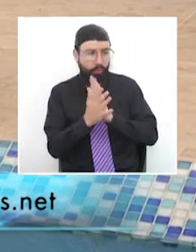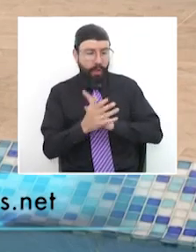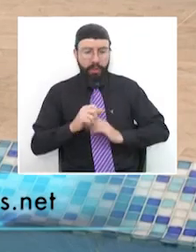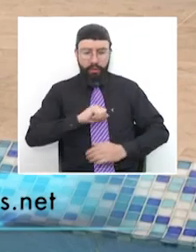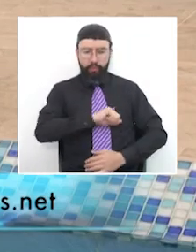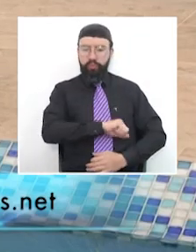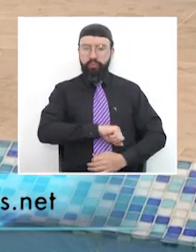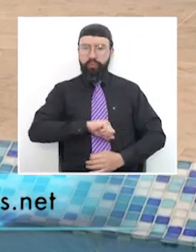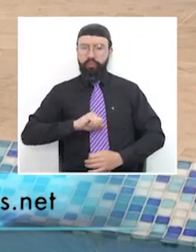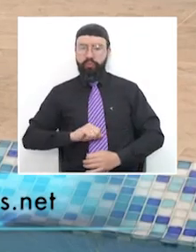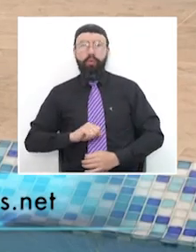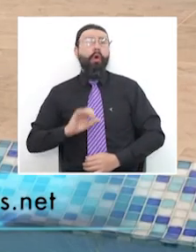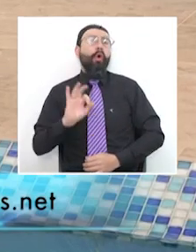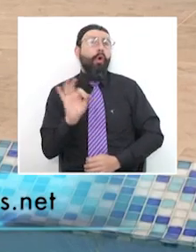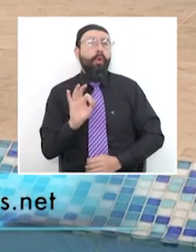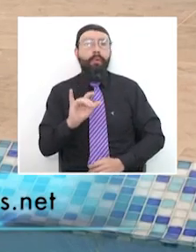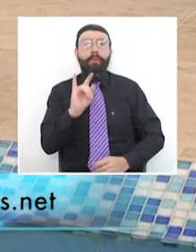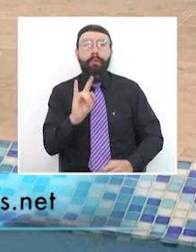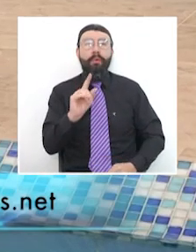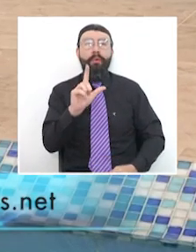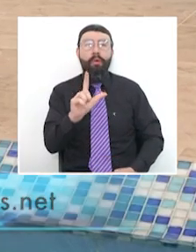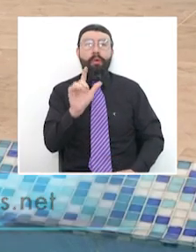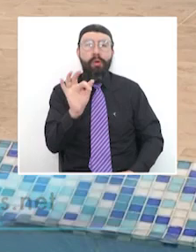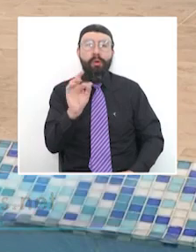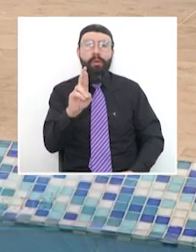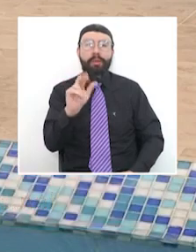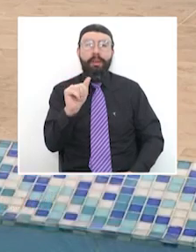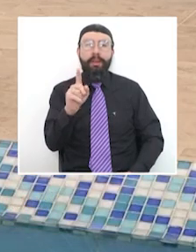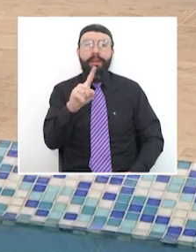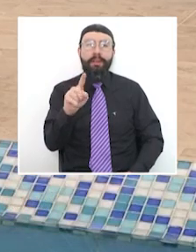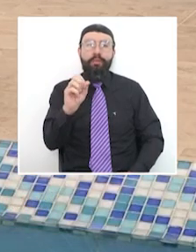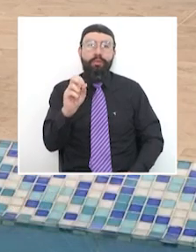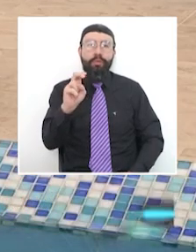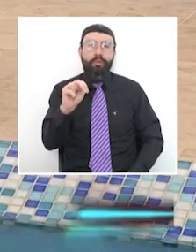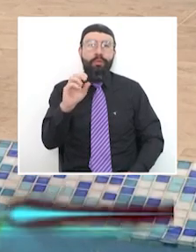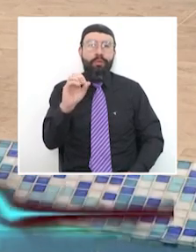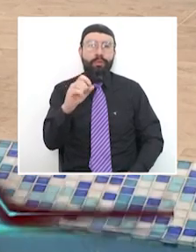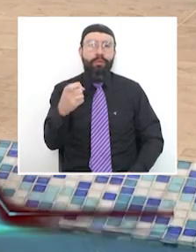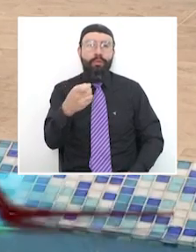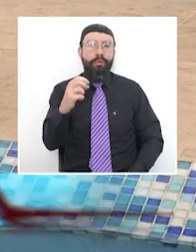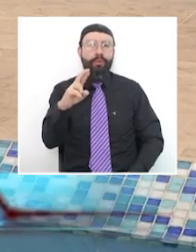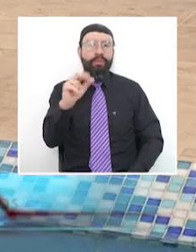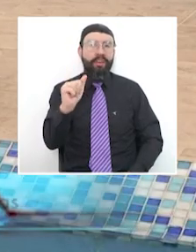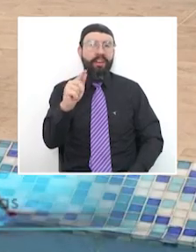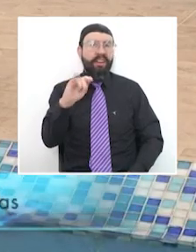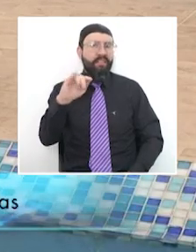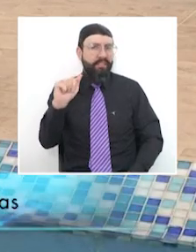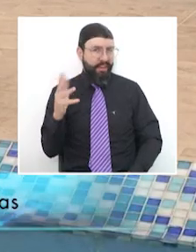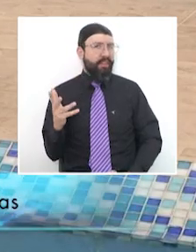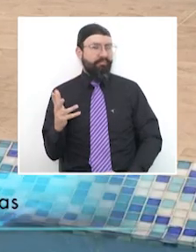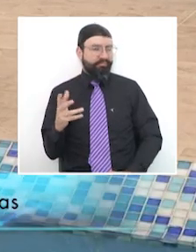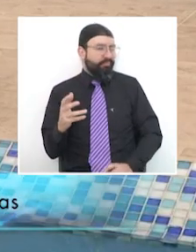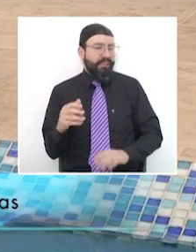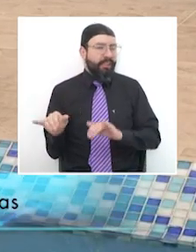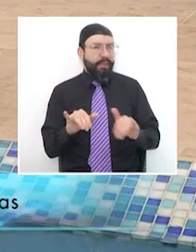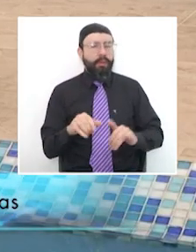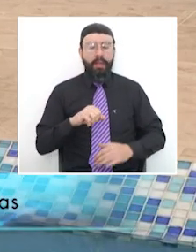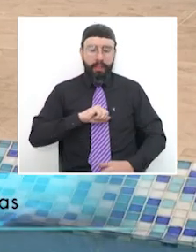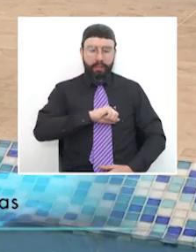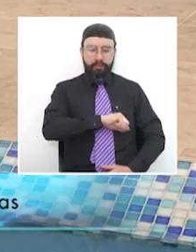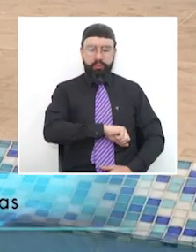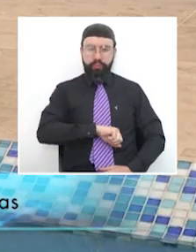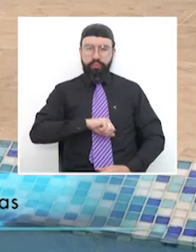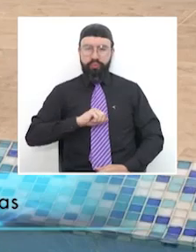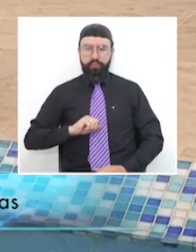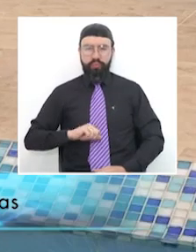es ultrasonografía, precisamente porque trabaja a partir de los ecos, de las vibraciones, de